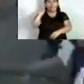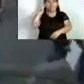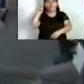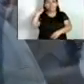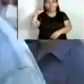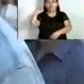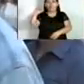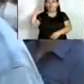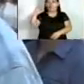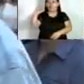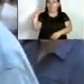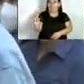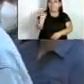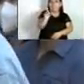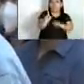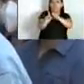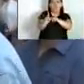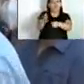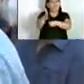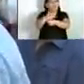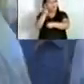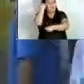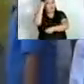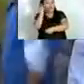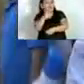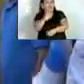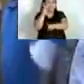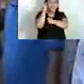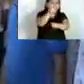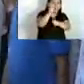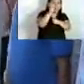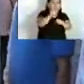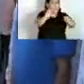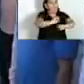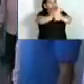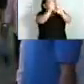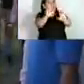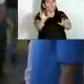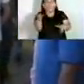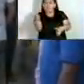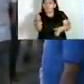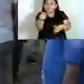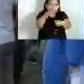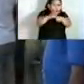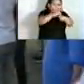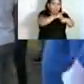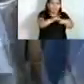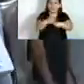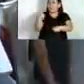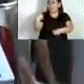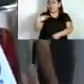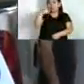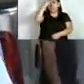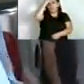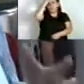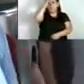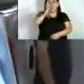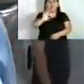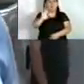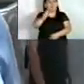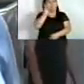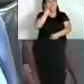por Nuevas Ideas, Joaquín Polanco, para exigir transparencia en el conteo de votos en las pasadas elecciones. Hemos